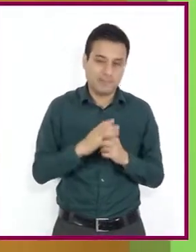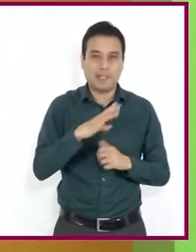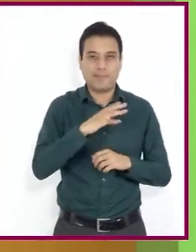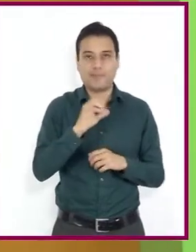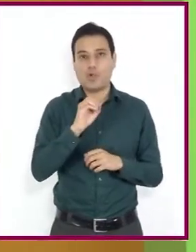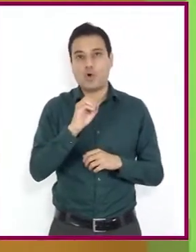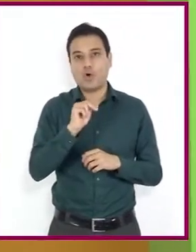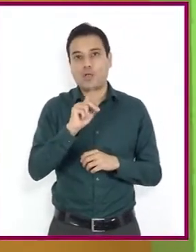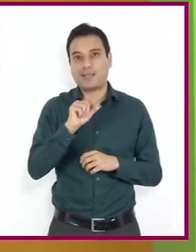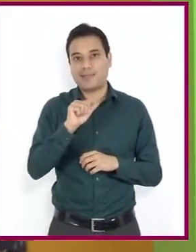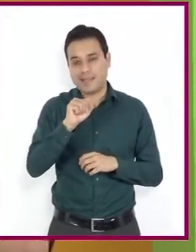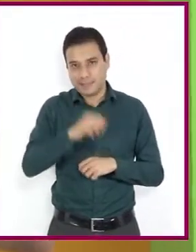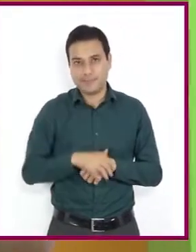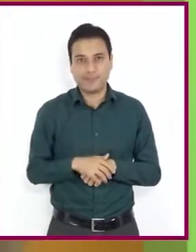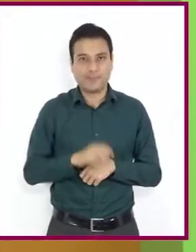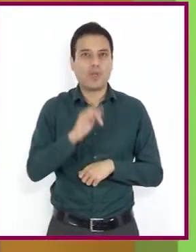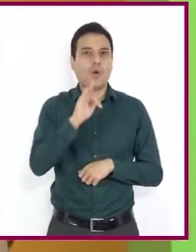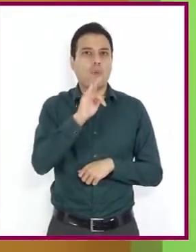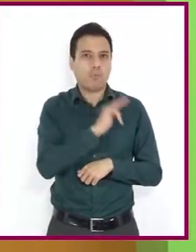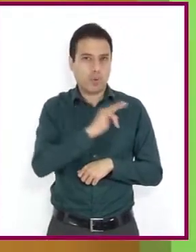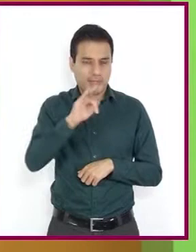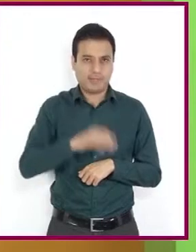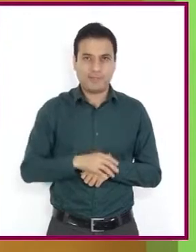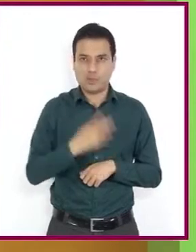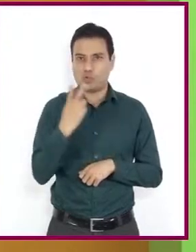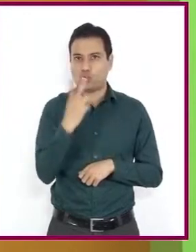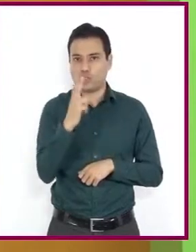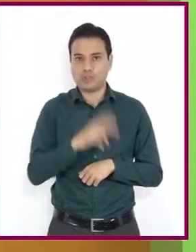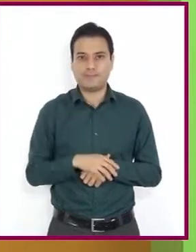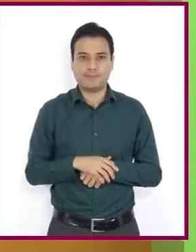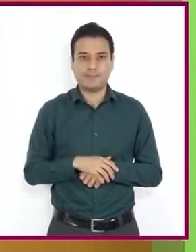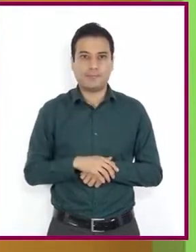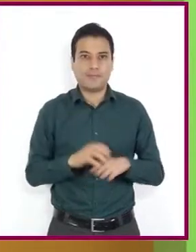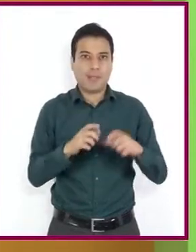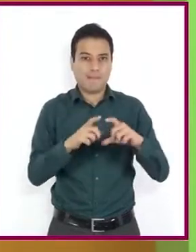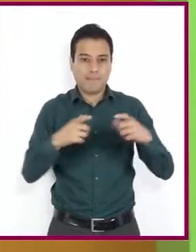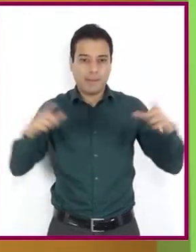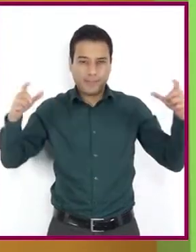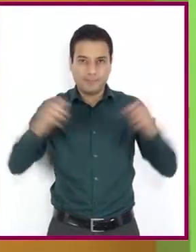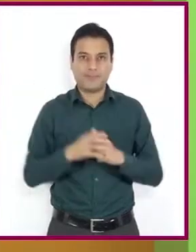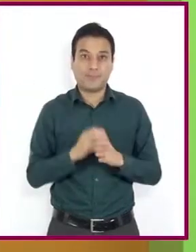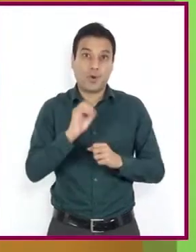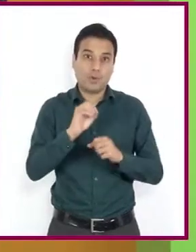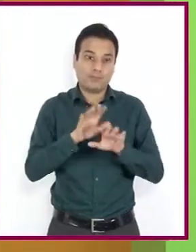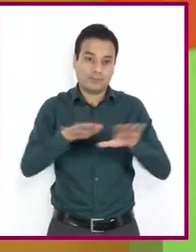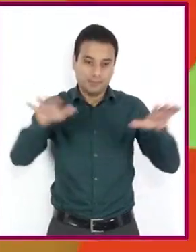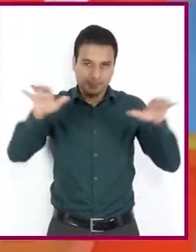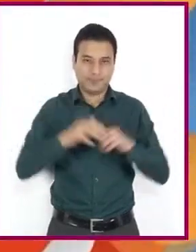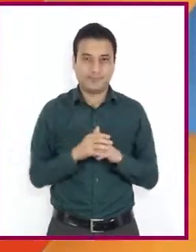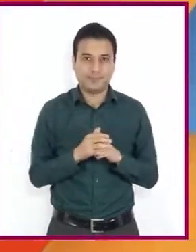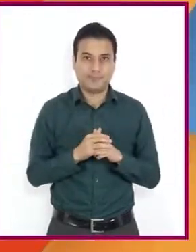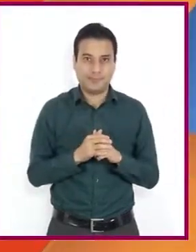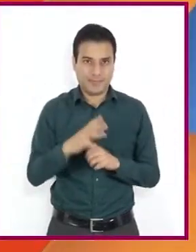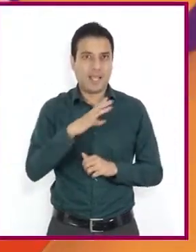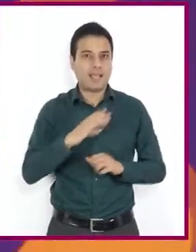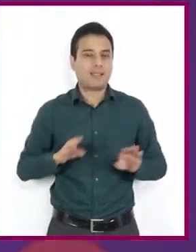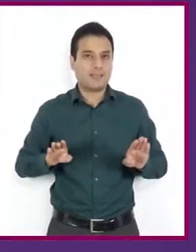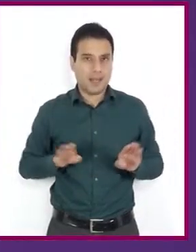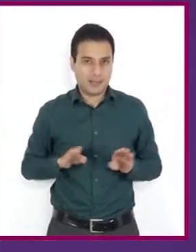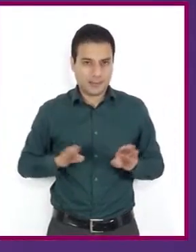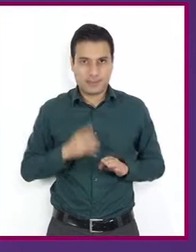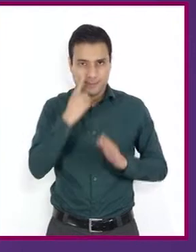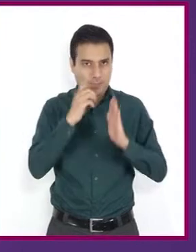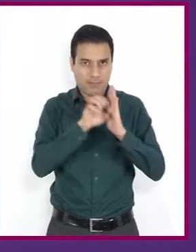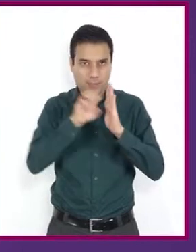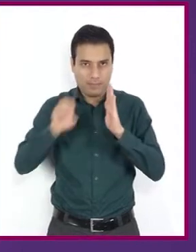ser transversales o longitudinales. Todas las ondas, sin importar qué tipo de onda sean, tienen características como